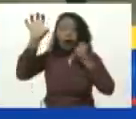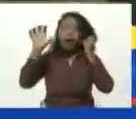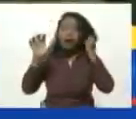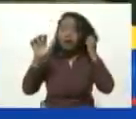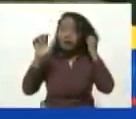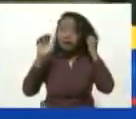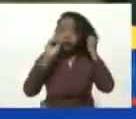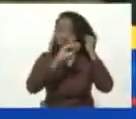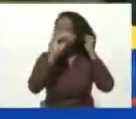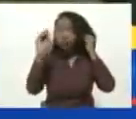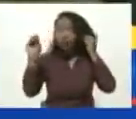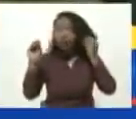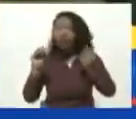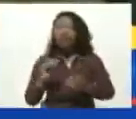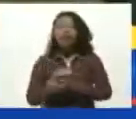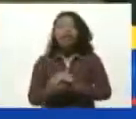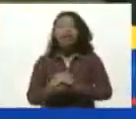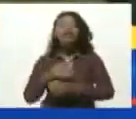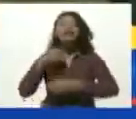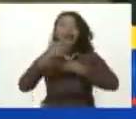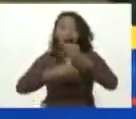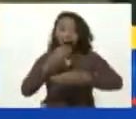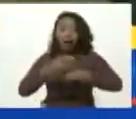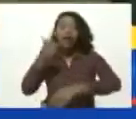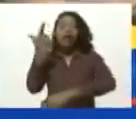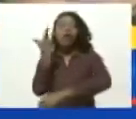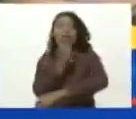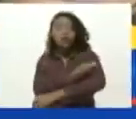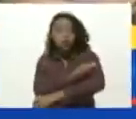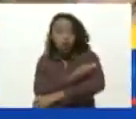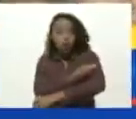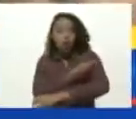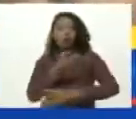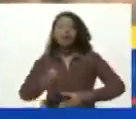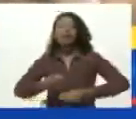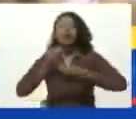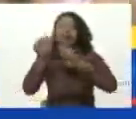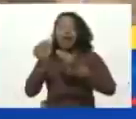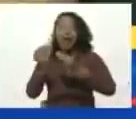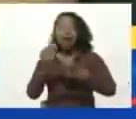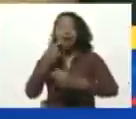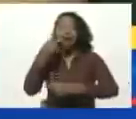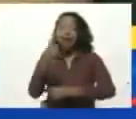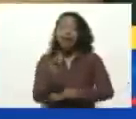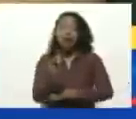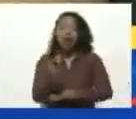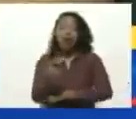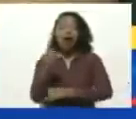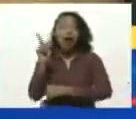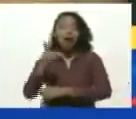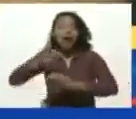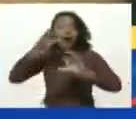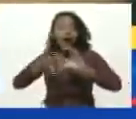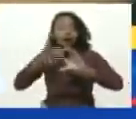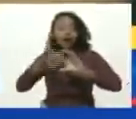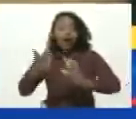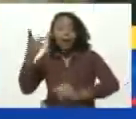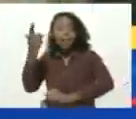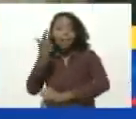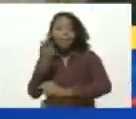cita previa y será vacunado y le será expedido el carné de